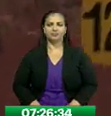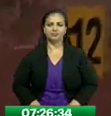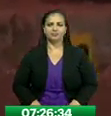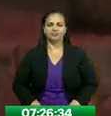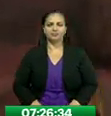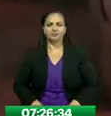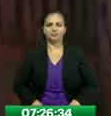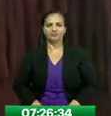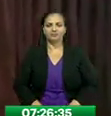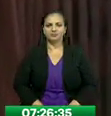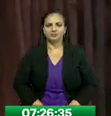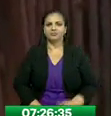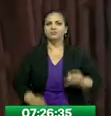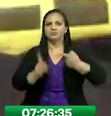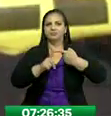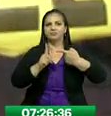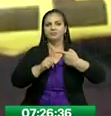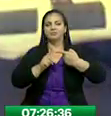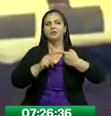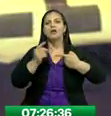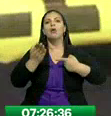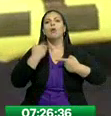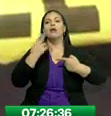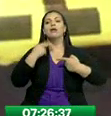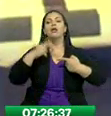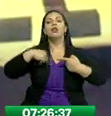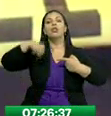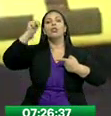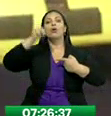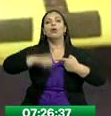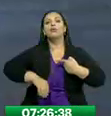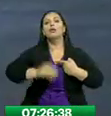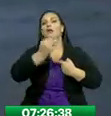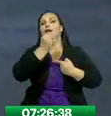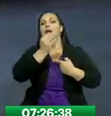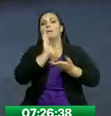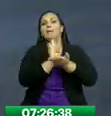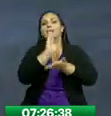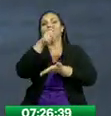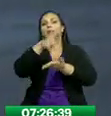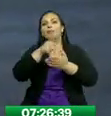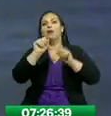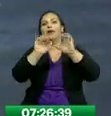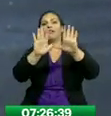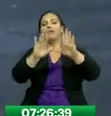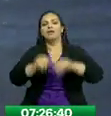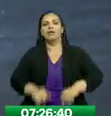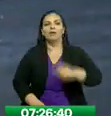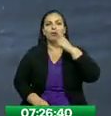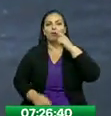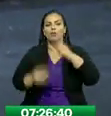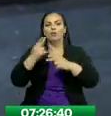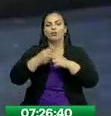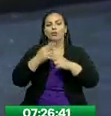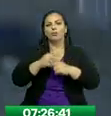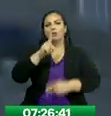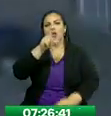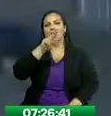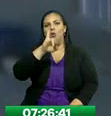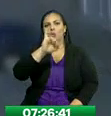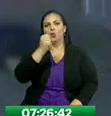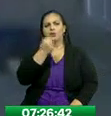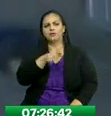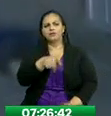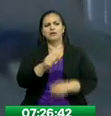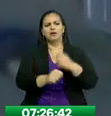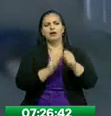En el bloque 10 de Bastión Popular, en el noroeste de Guayaquil, fue asesinado Luis Palma, de 35 años,